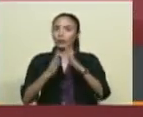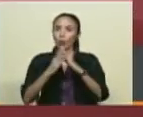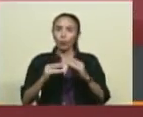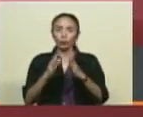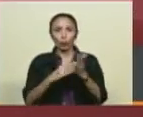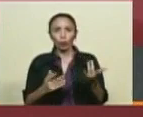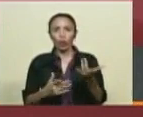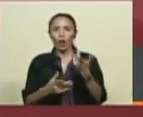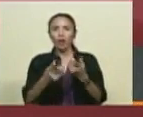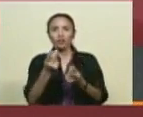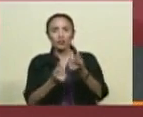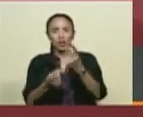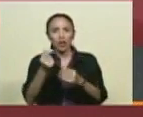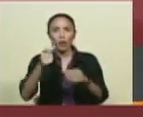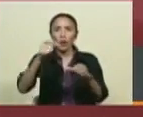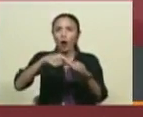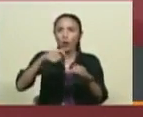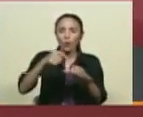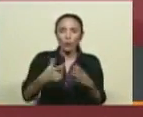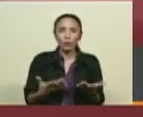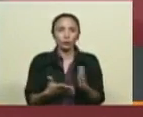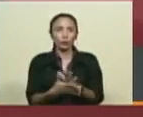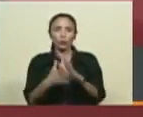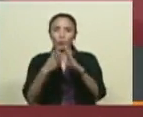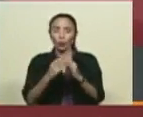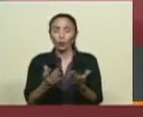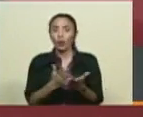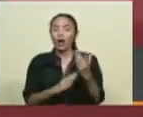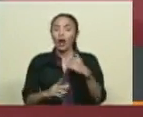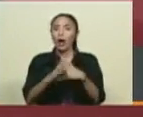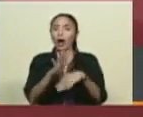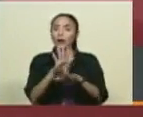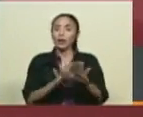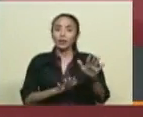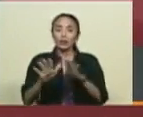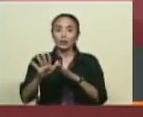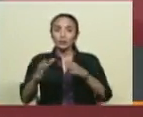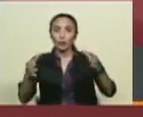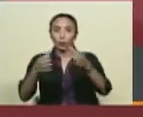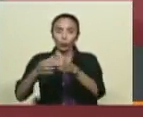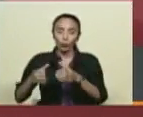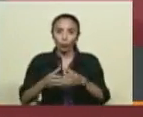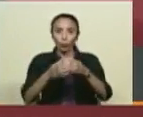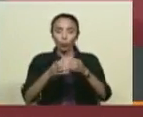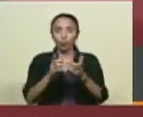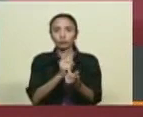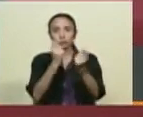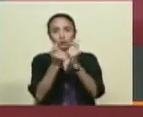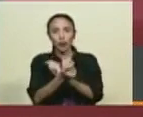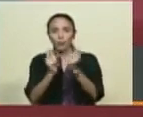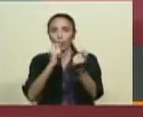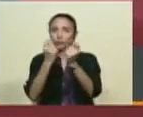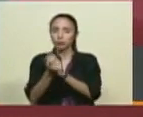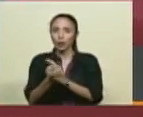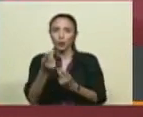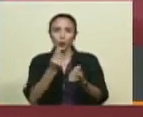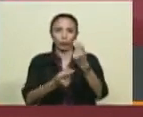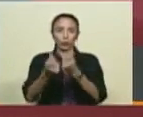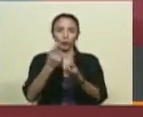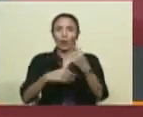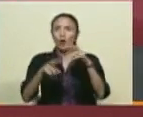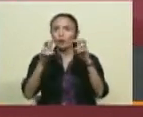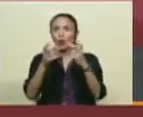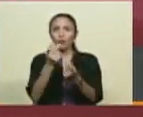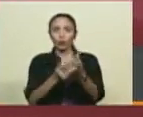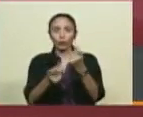las inversiones, que es uno de los 15 motores de la diversificación de la economía venezolana, de la nueva economía, de